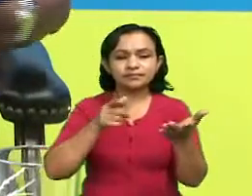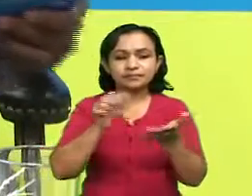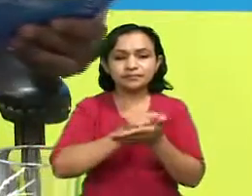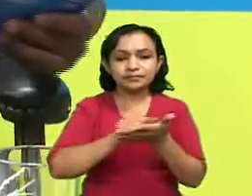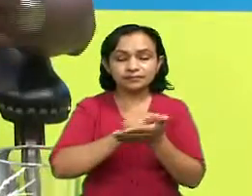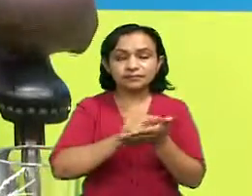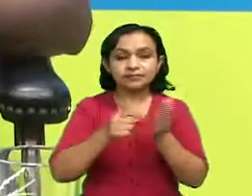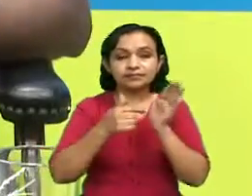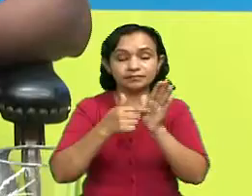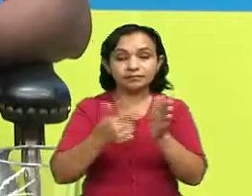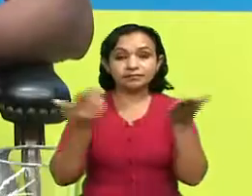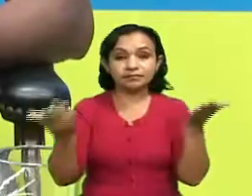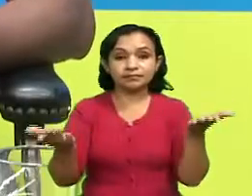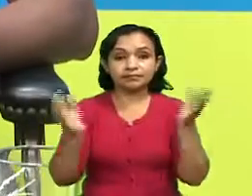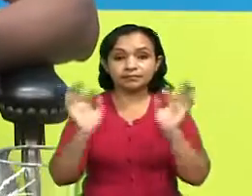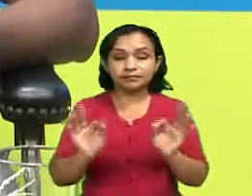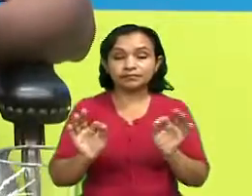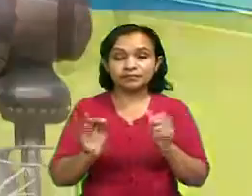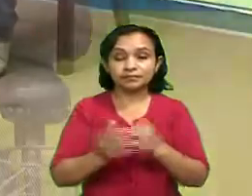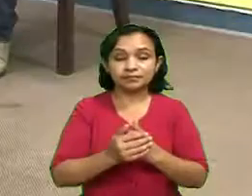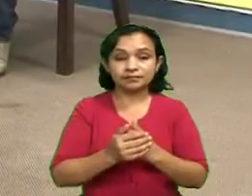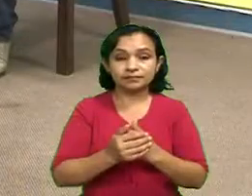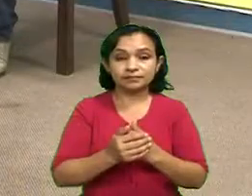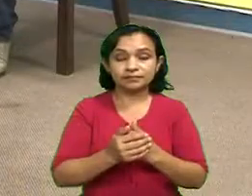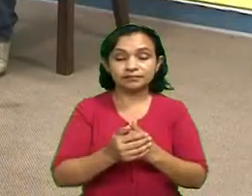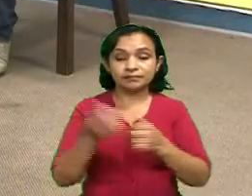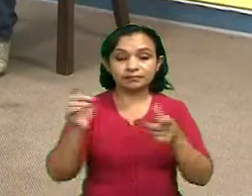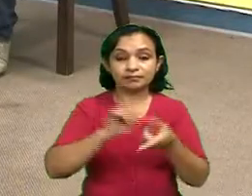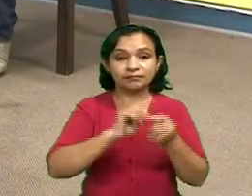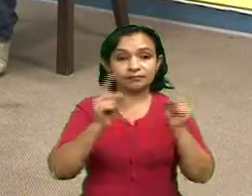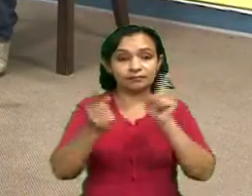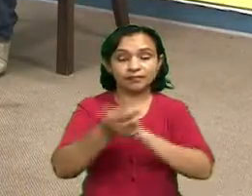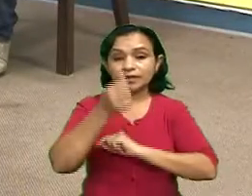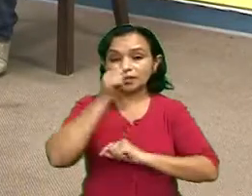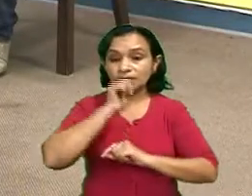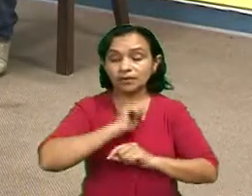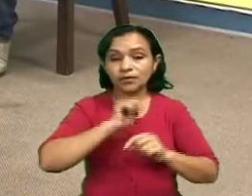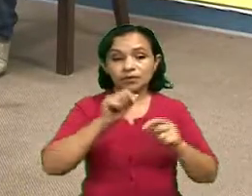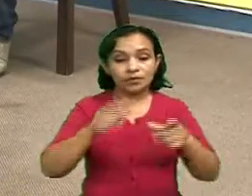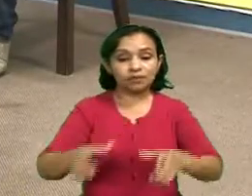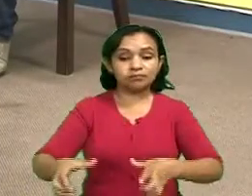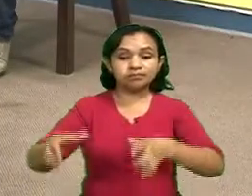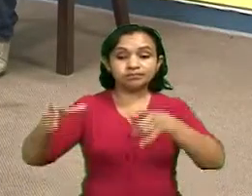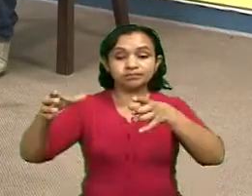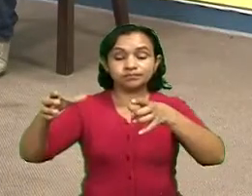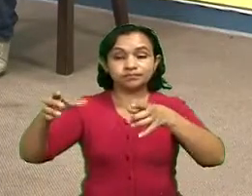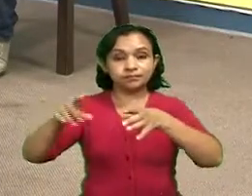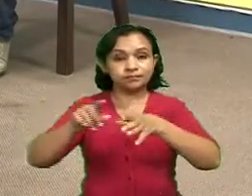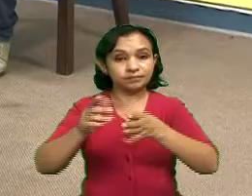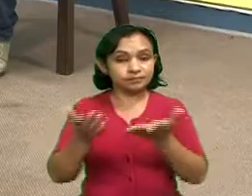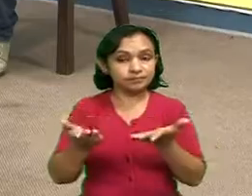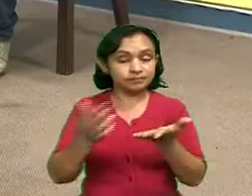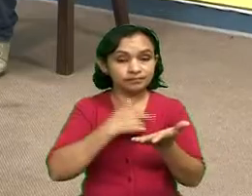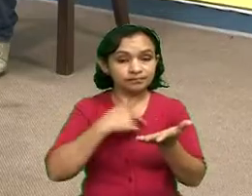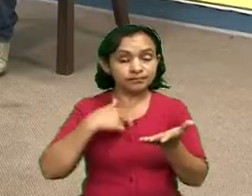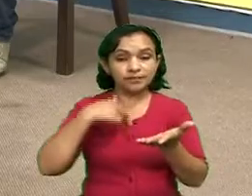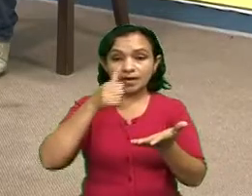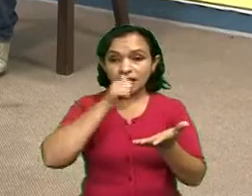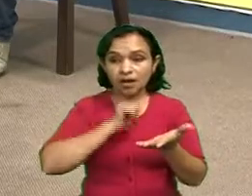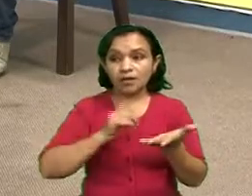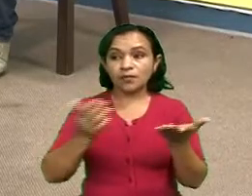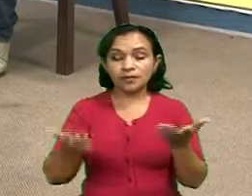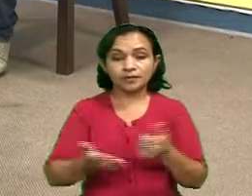lavó, por ejemplo, puede ser. Exactamente. Y no solamente el cambiar el agua del barril o el apil o el donde depositan agua,